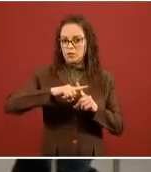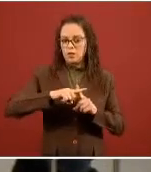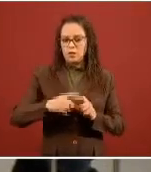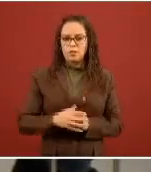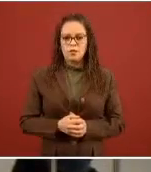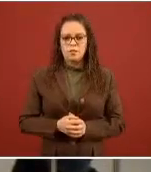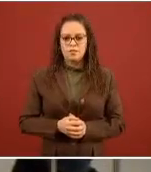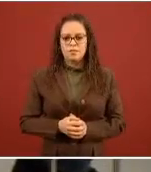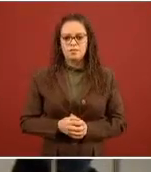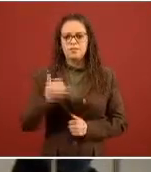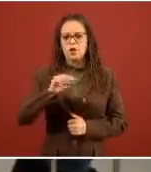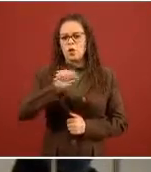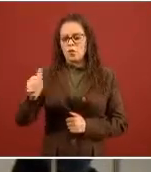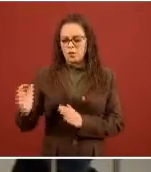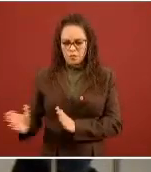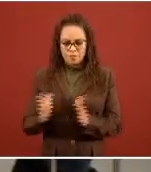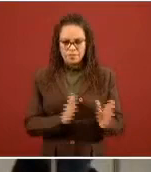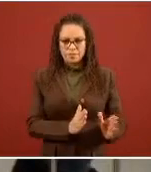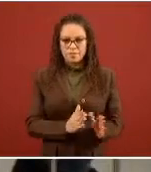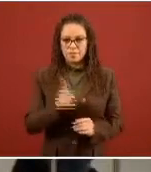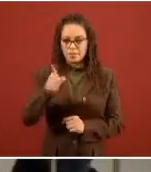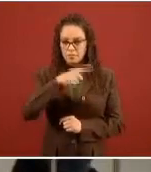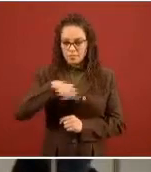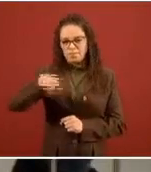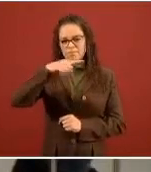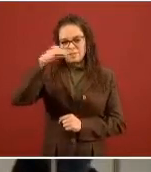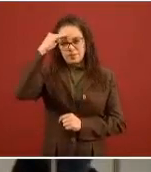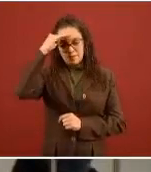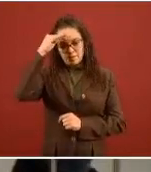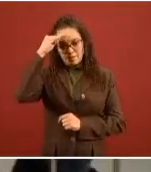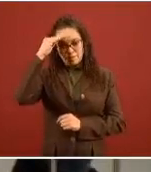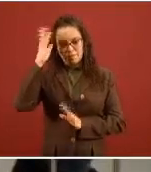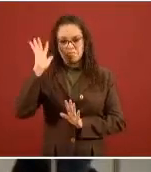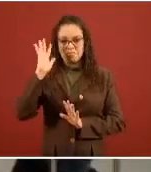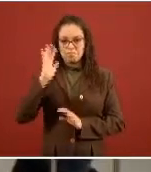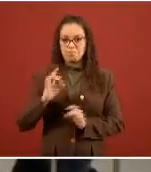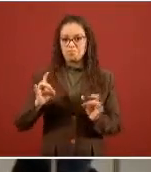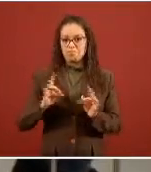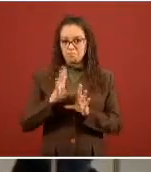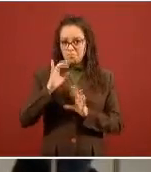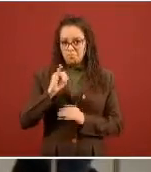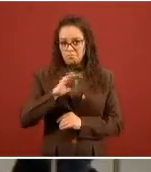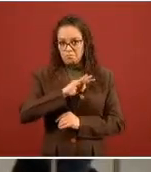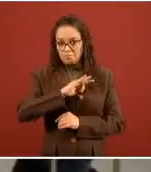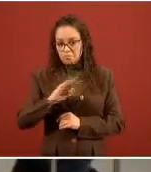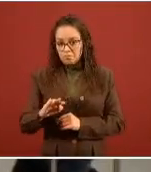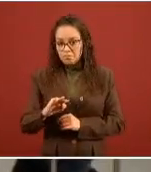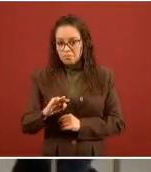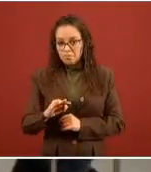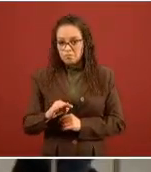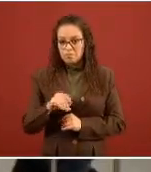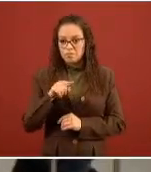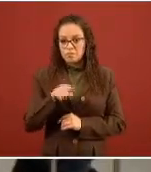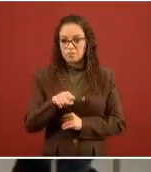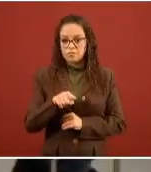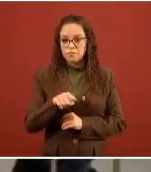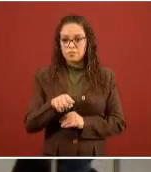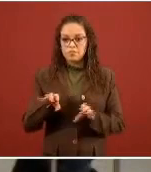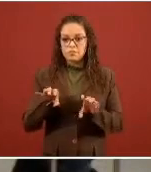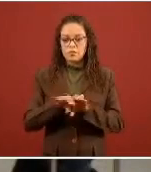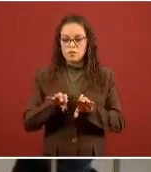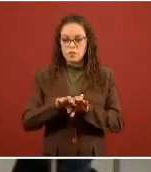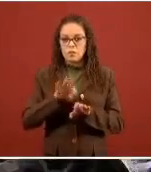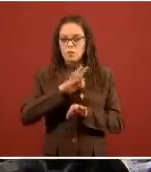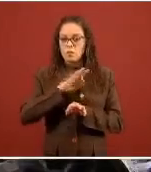asunto, ¿han pensado en la posibilidad de cambiar la manera de evaluar a